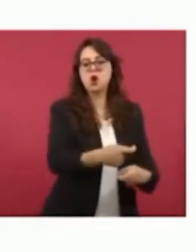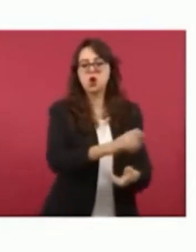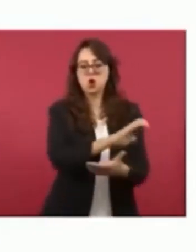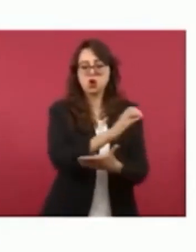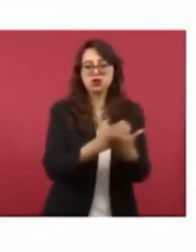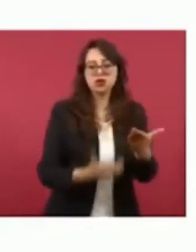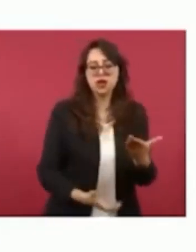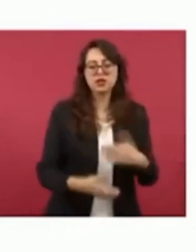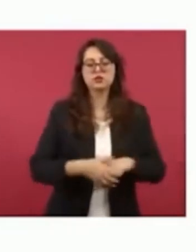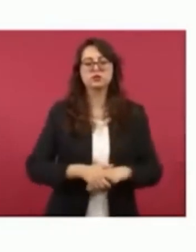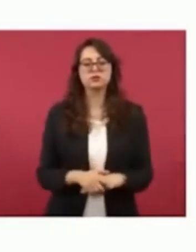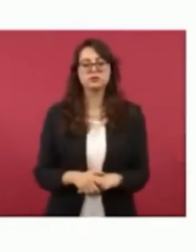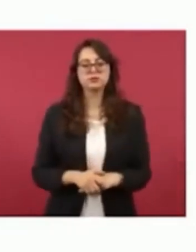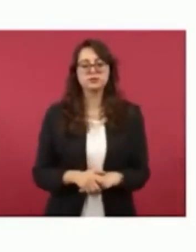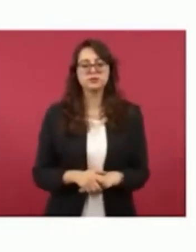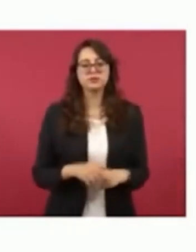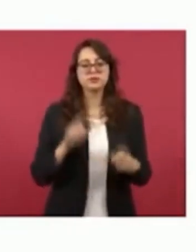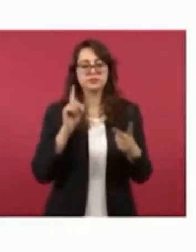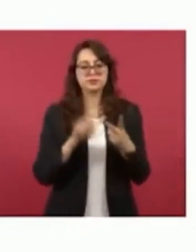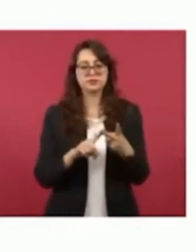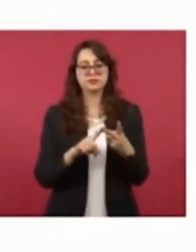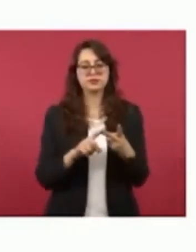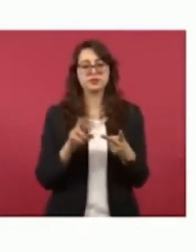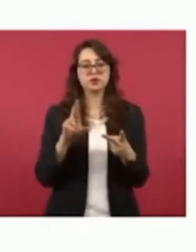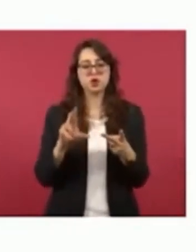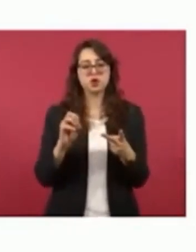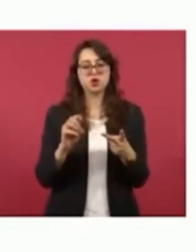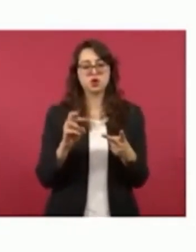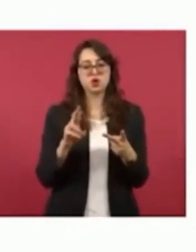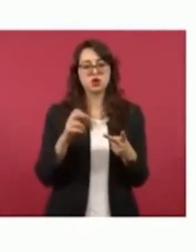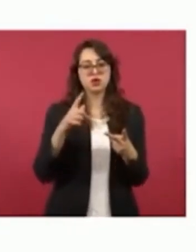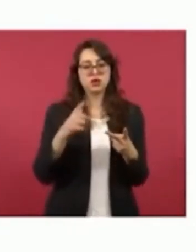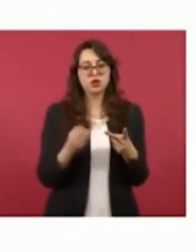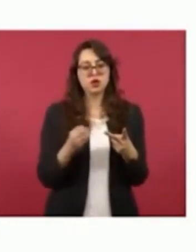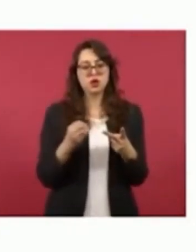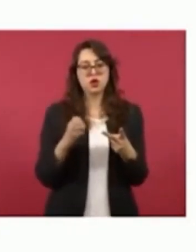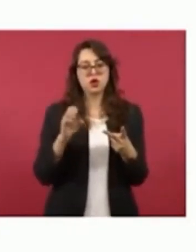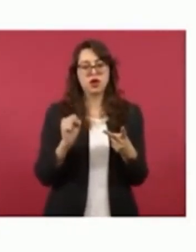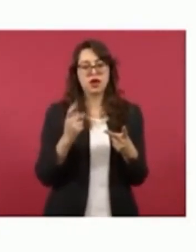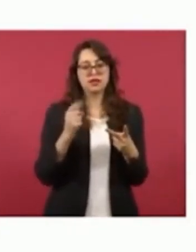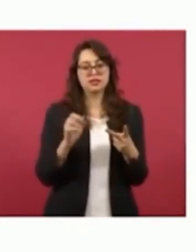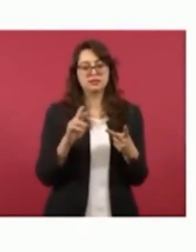Cristera, comisionado de Policía Federal Preventiva,